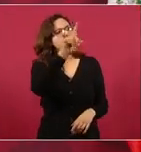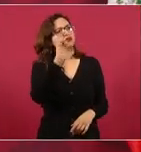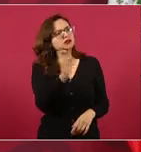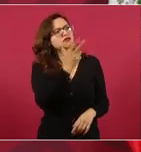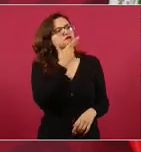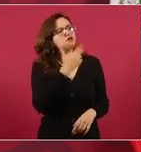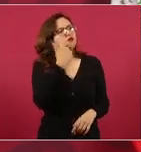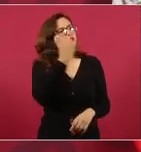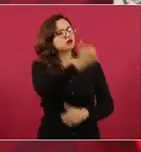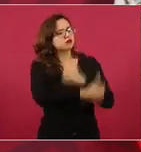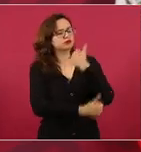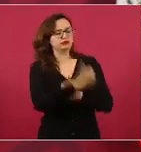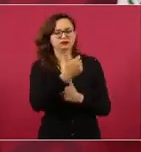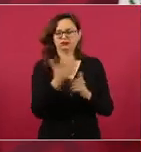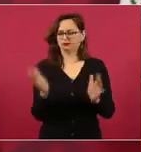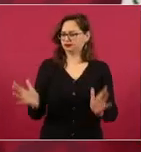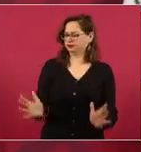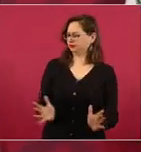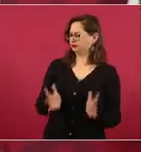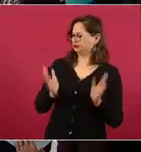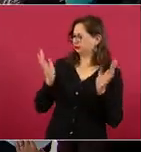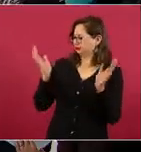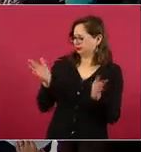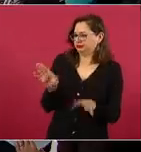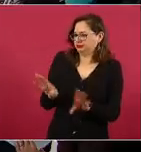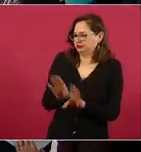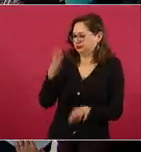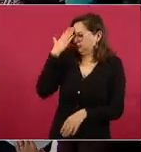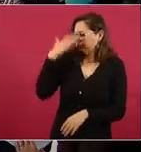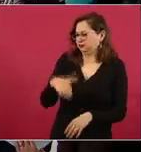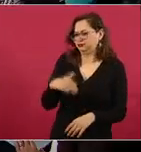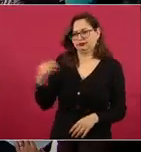del mismo movimiento, ¿no?